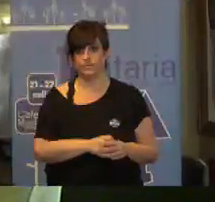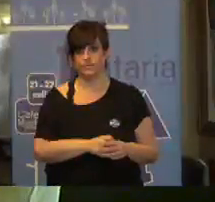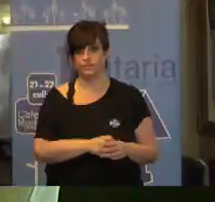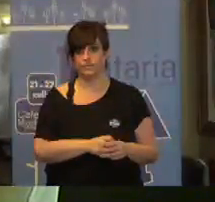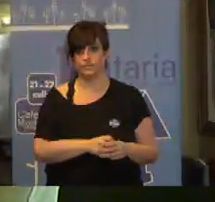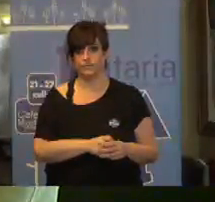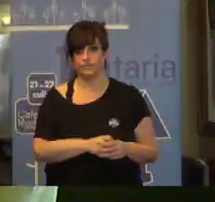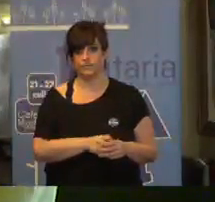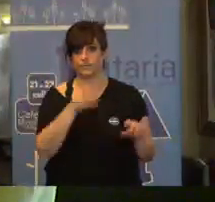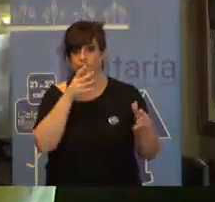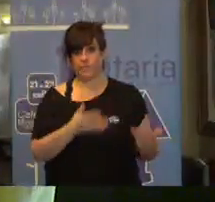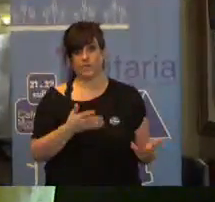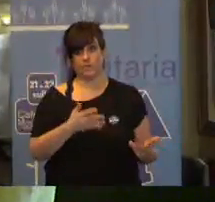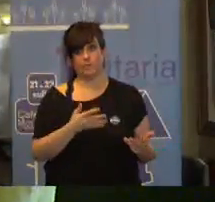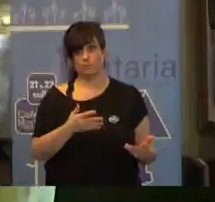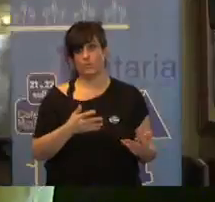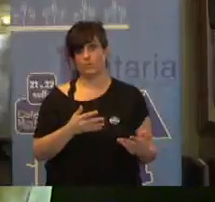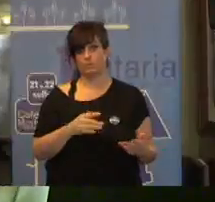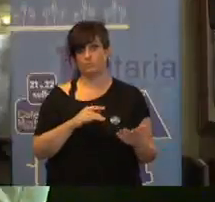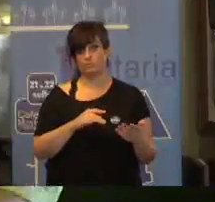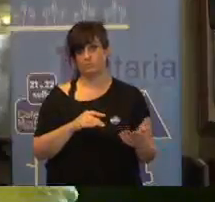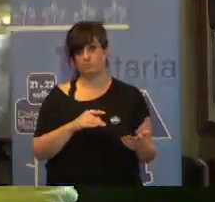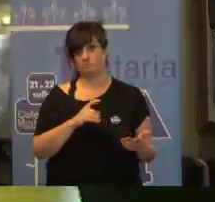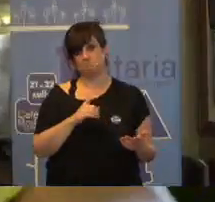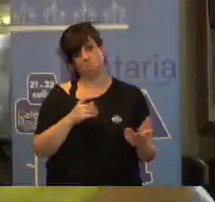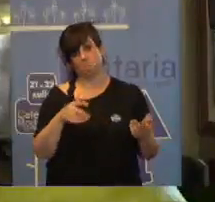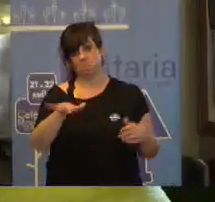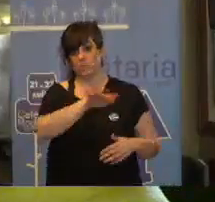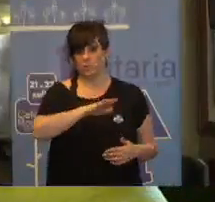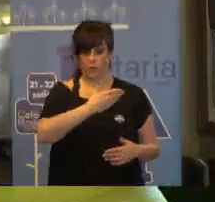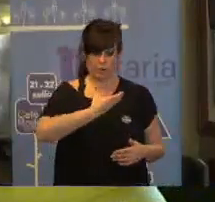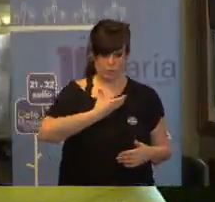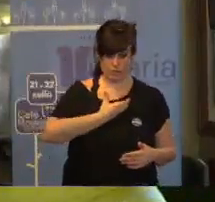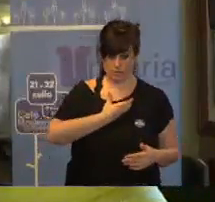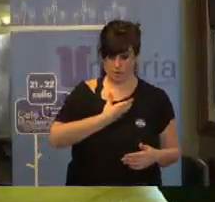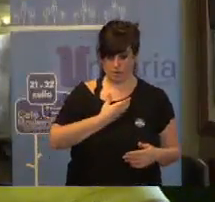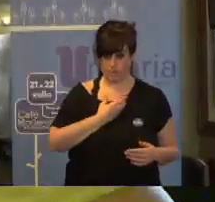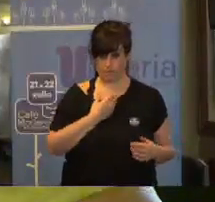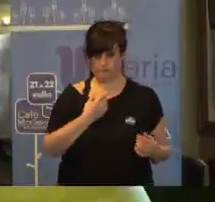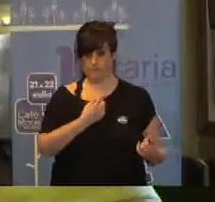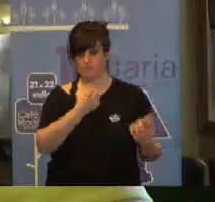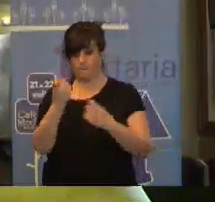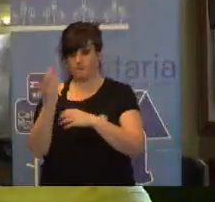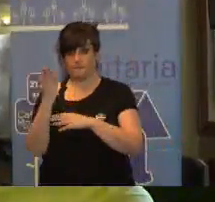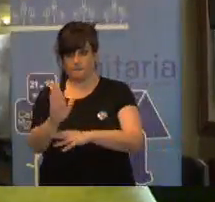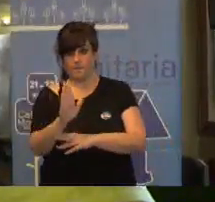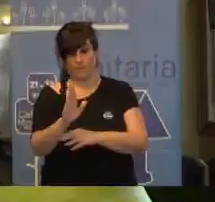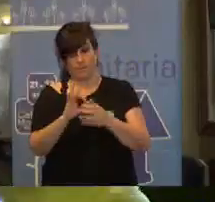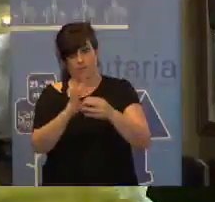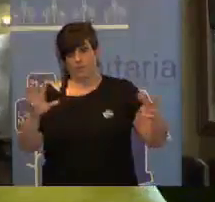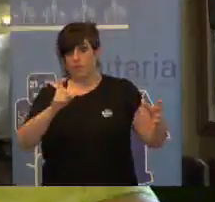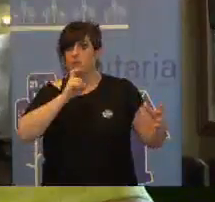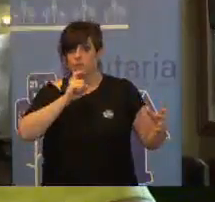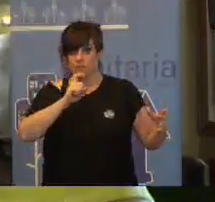isolar un término municipal das necesidades que representan en estruturas, en